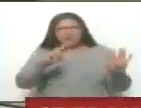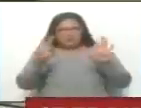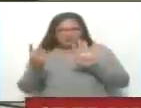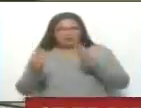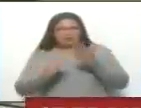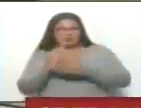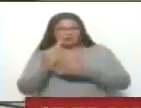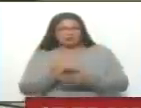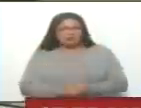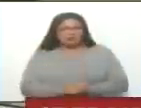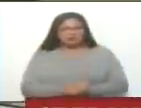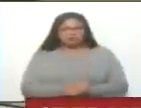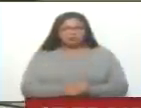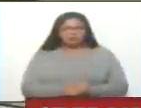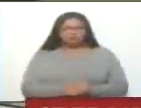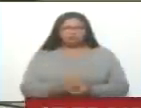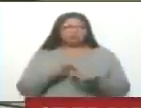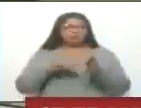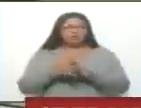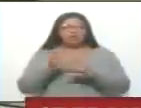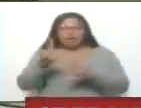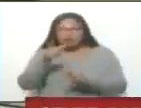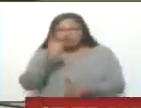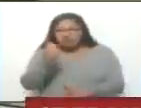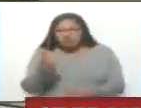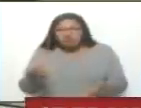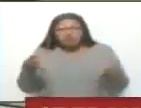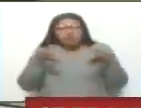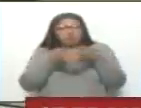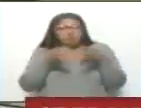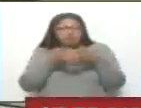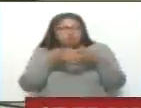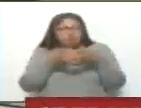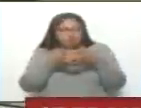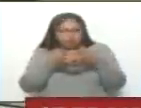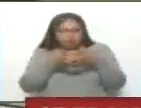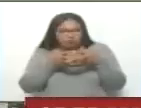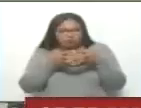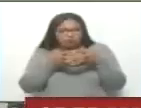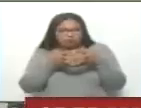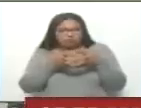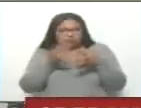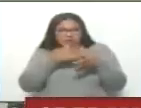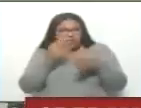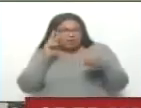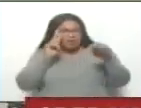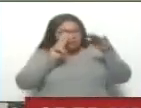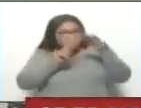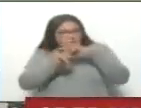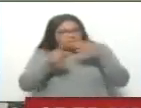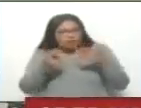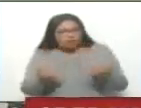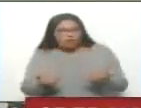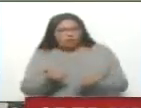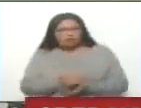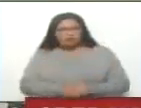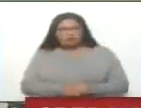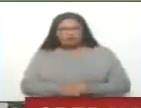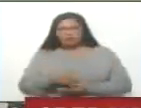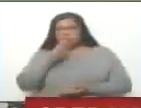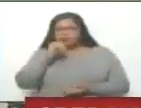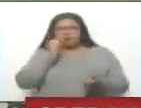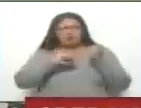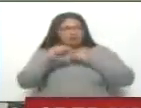decir entonces que hay un sector que tiene la visión que no es defender al